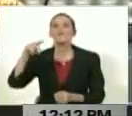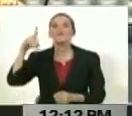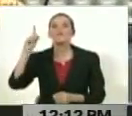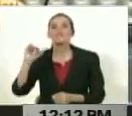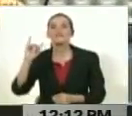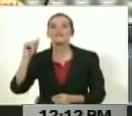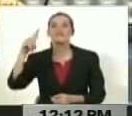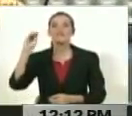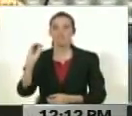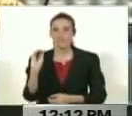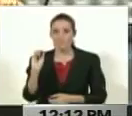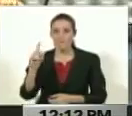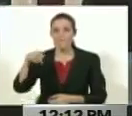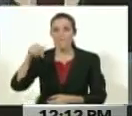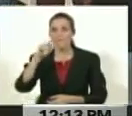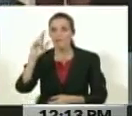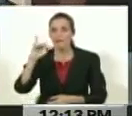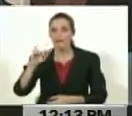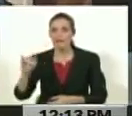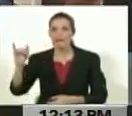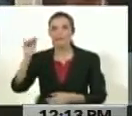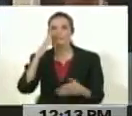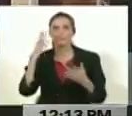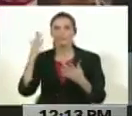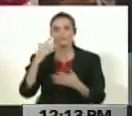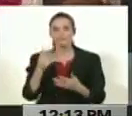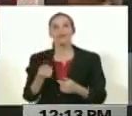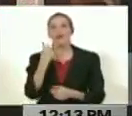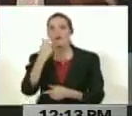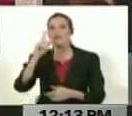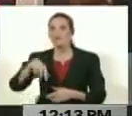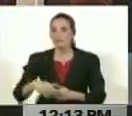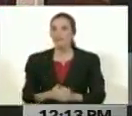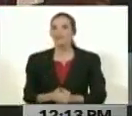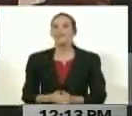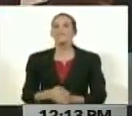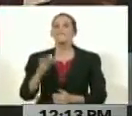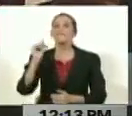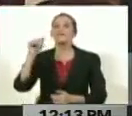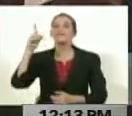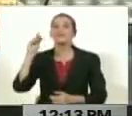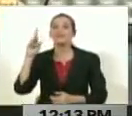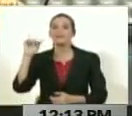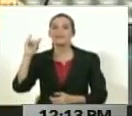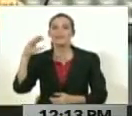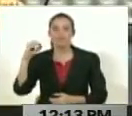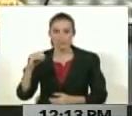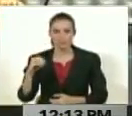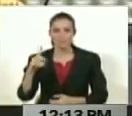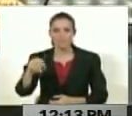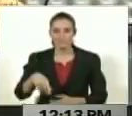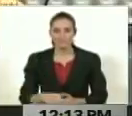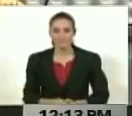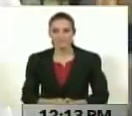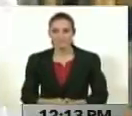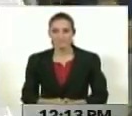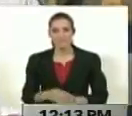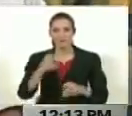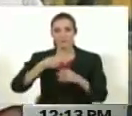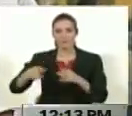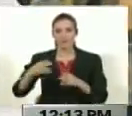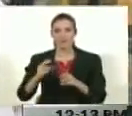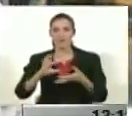Mundo Pérez. Estaba concentrado tocando por allá. Federico Betancourt, quien va para las